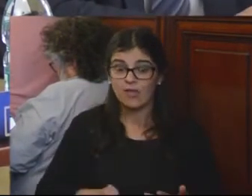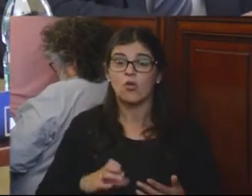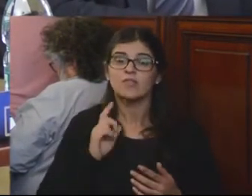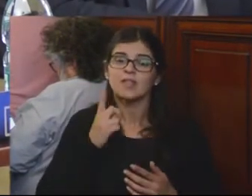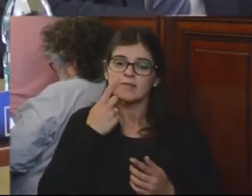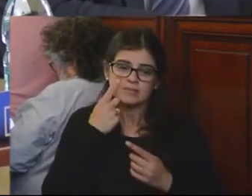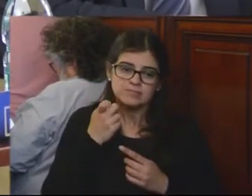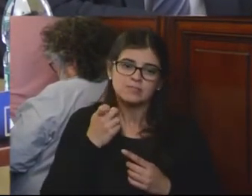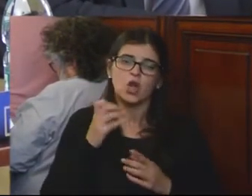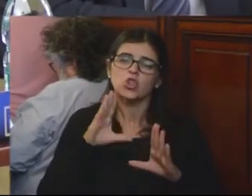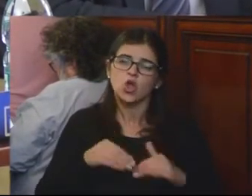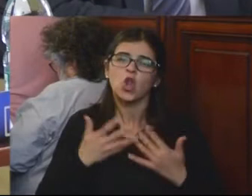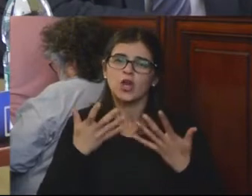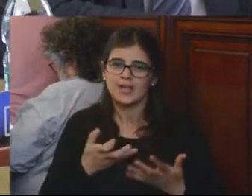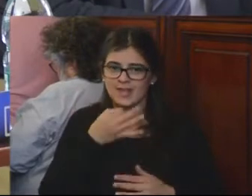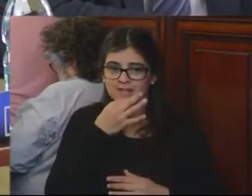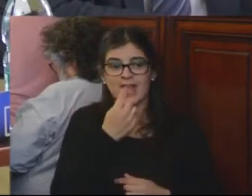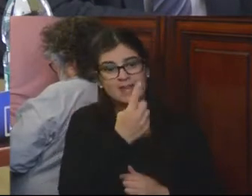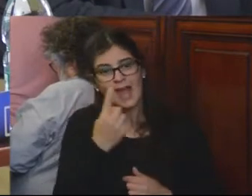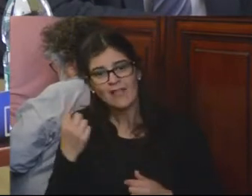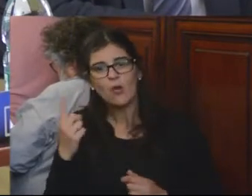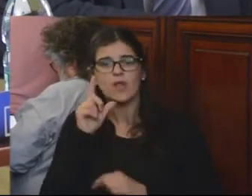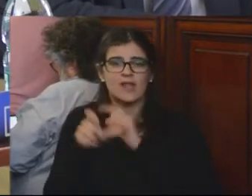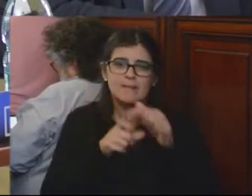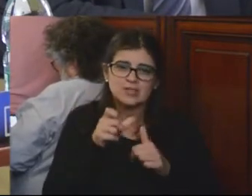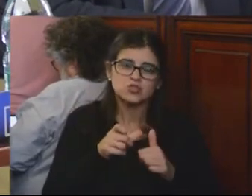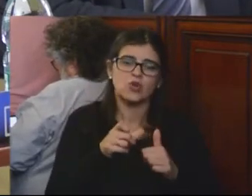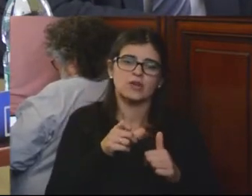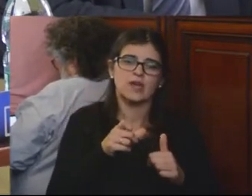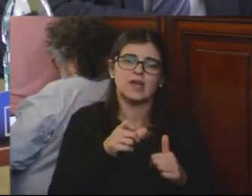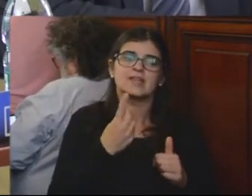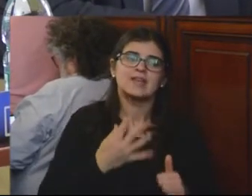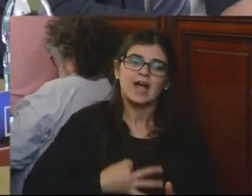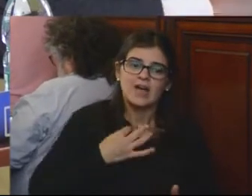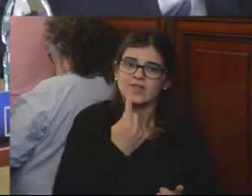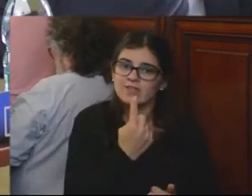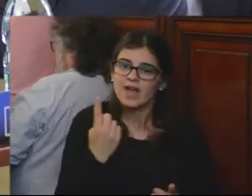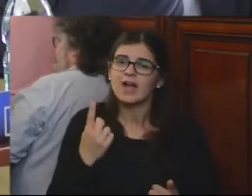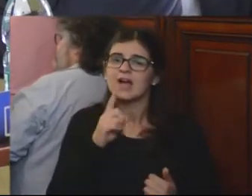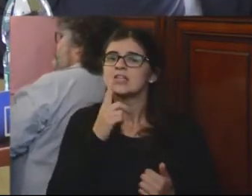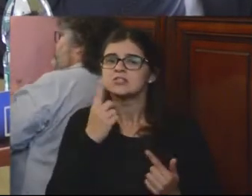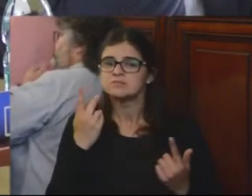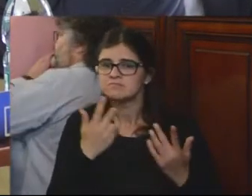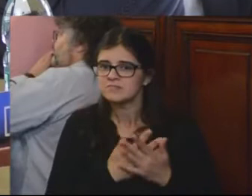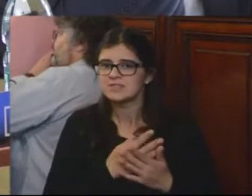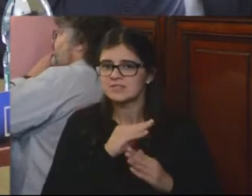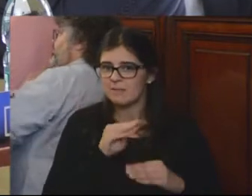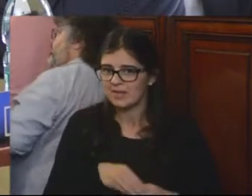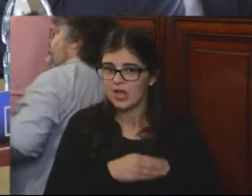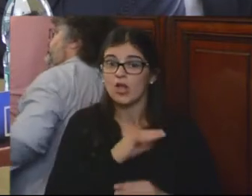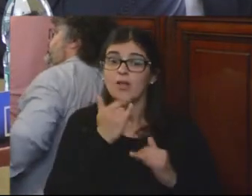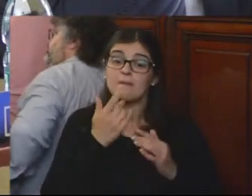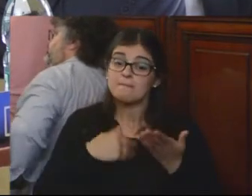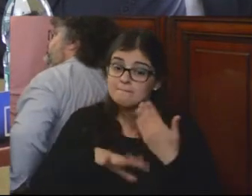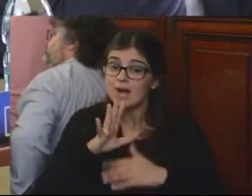toda la carga que significa en cada una de las personas cuyas fueras y cuyas vidas fueron segadas y más todavía en